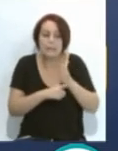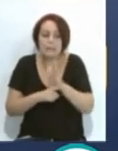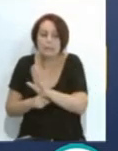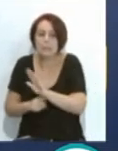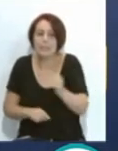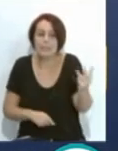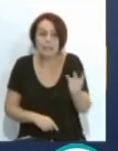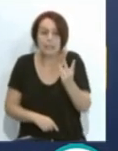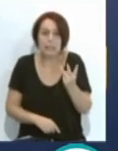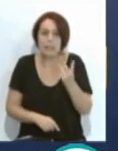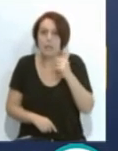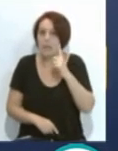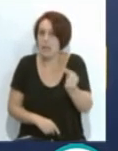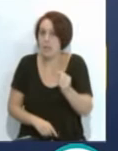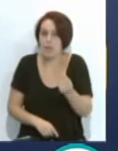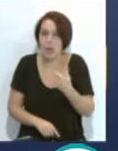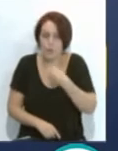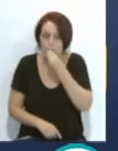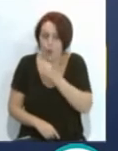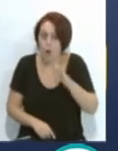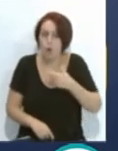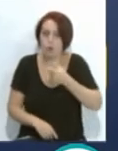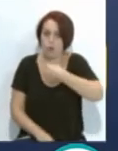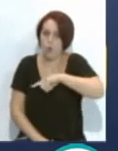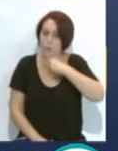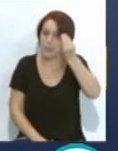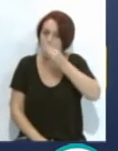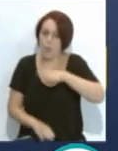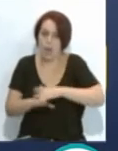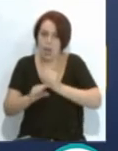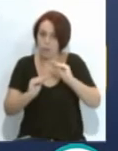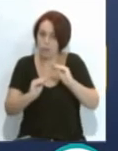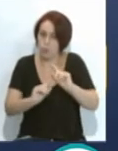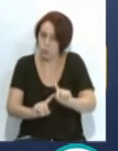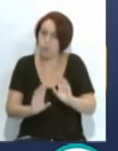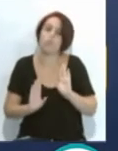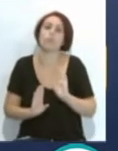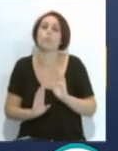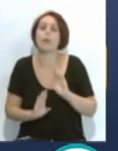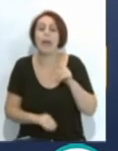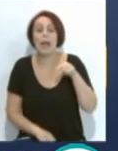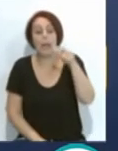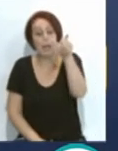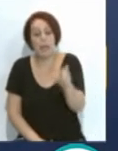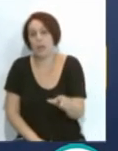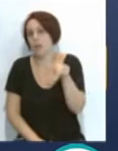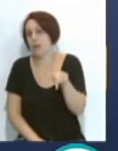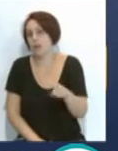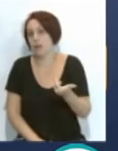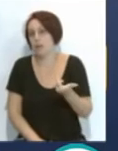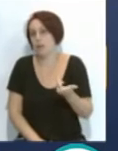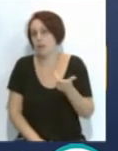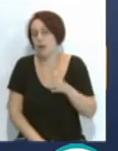era la mejor salida, lo creíamos todos, para su formación. Él, a pesar de